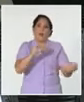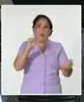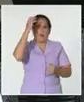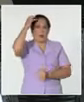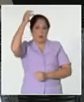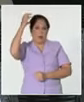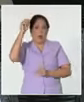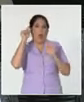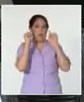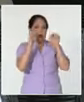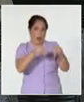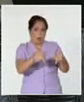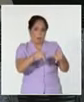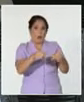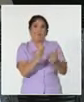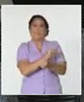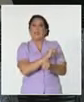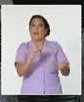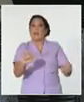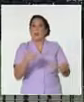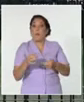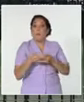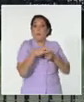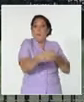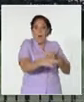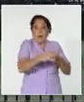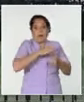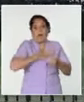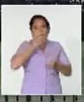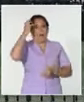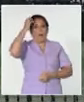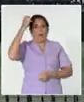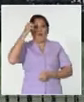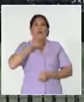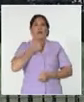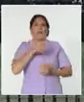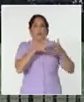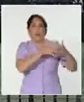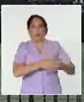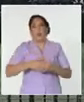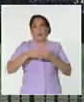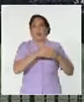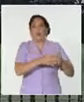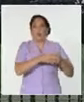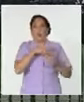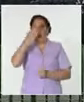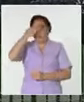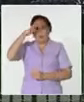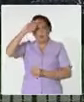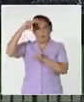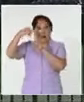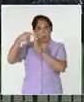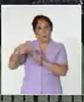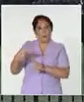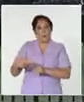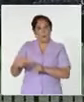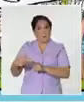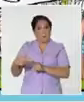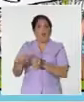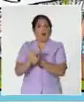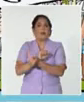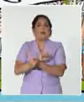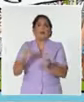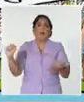terrorismo está auspiciado por el propio Estado. Estados Unidos coloca a Cuba en una lista unilateral como